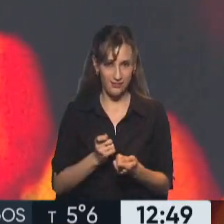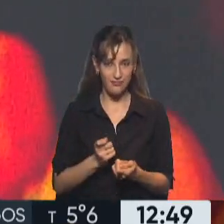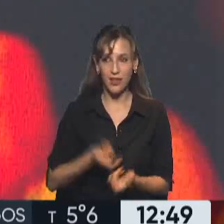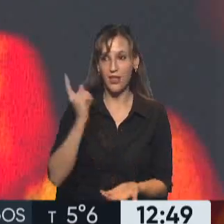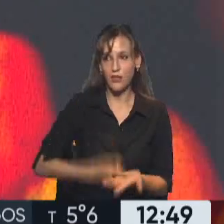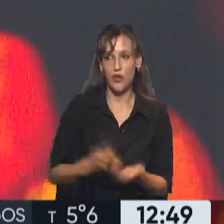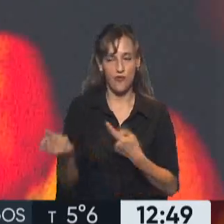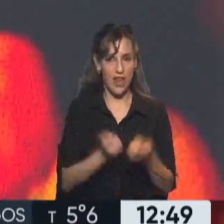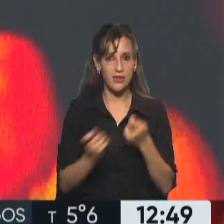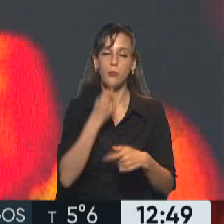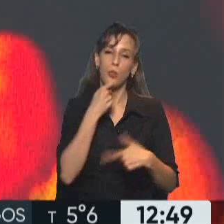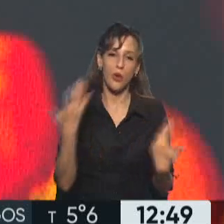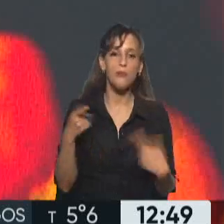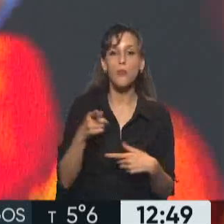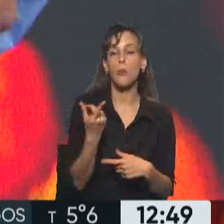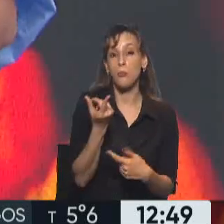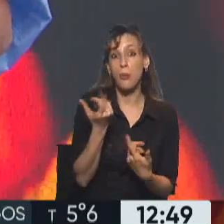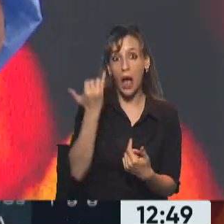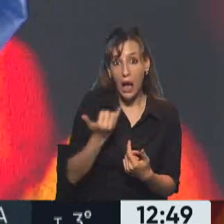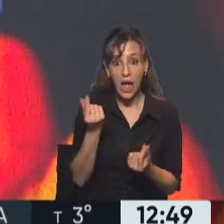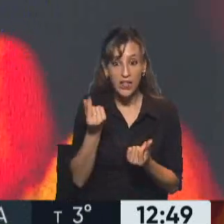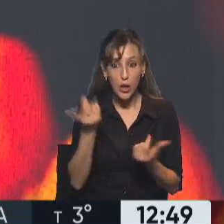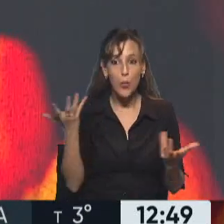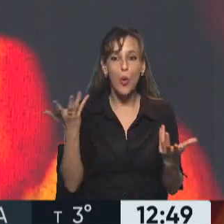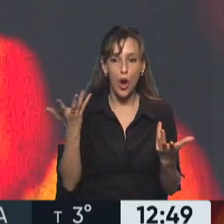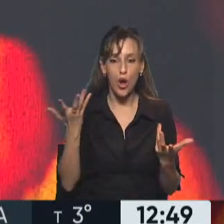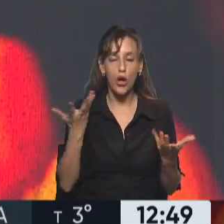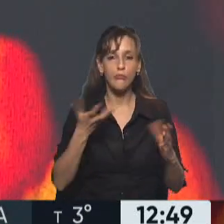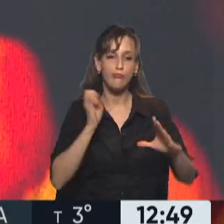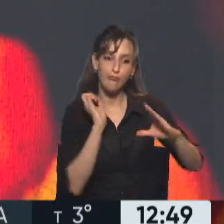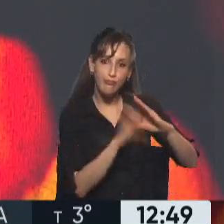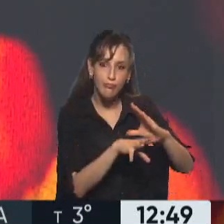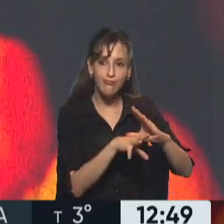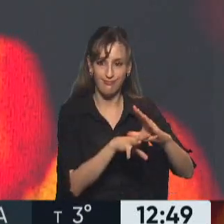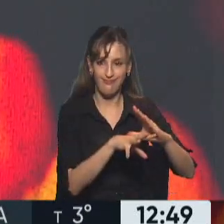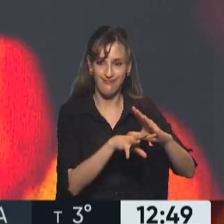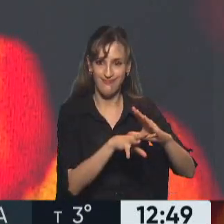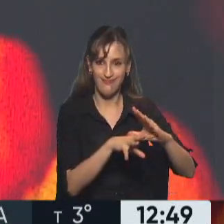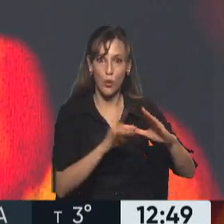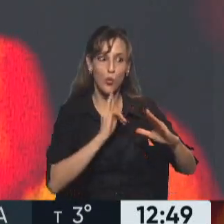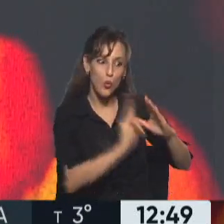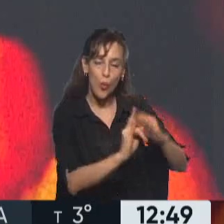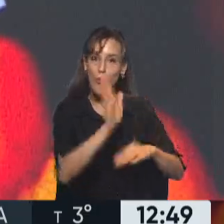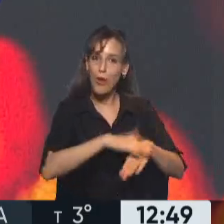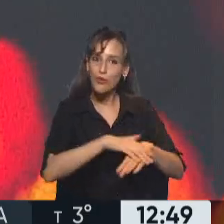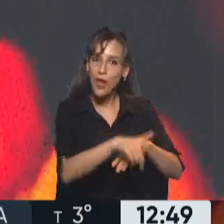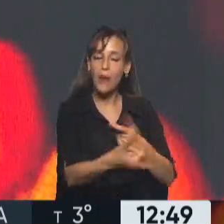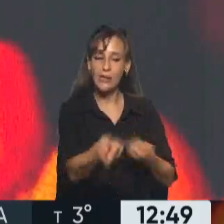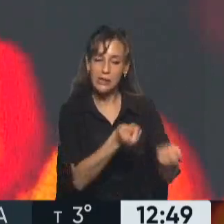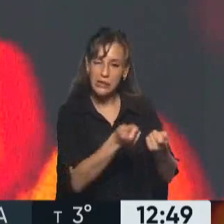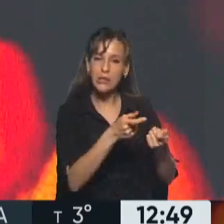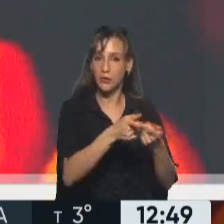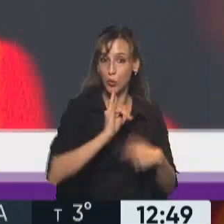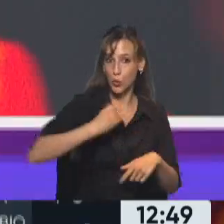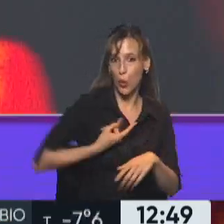una persona que tiene un activo lo pone en un fideicomiso y el fiduciario, que es el que administra ese activo, se queda a